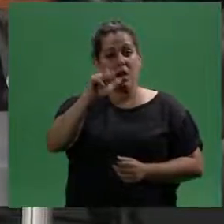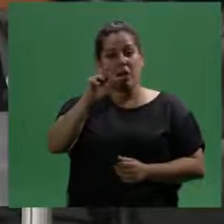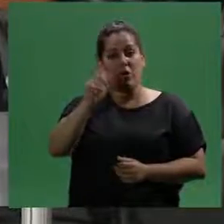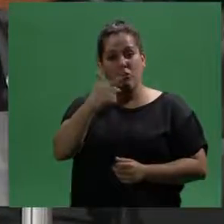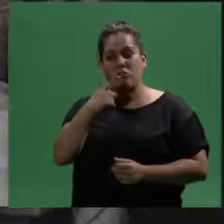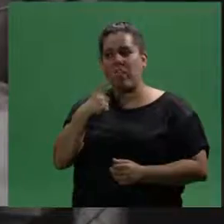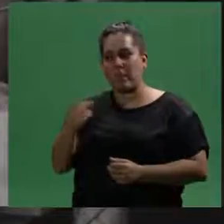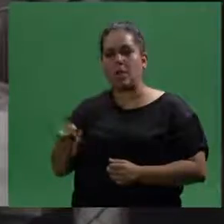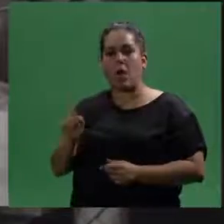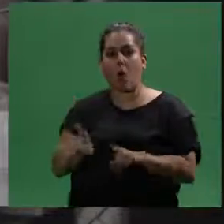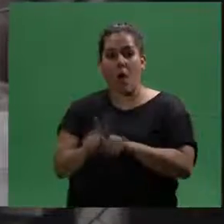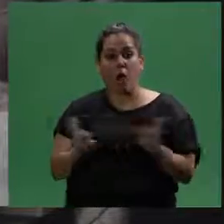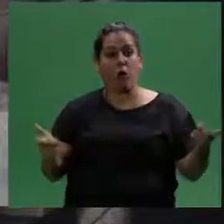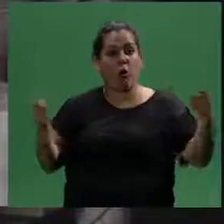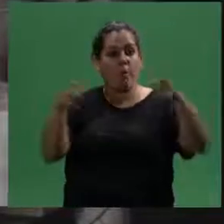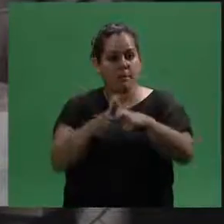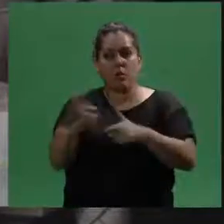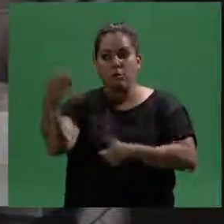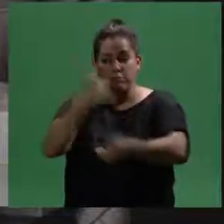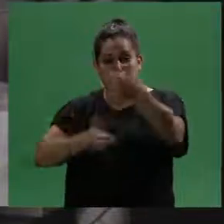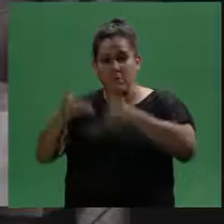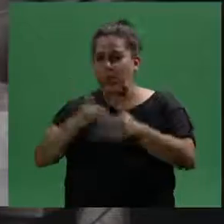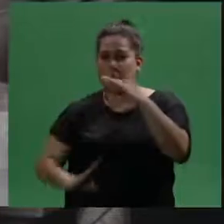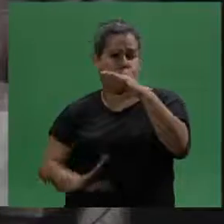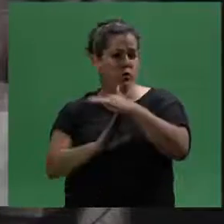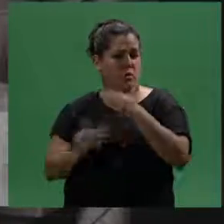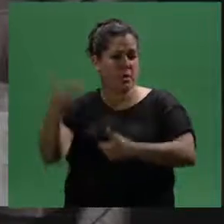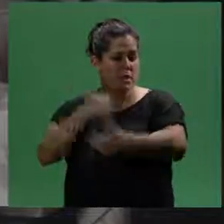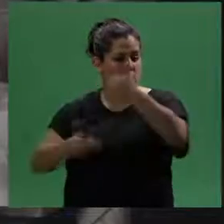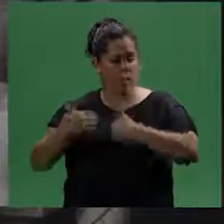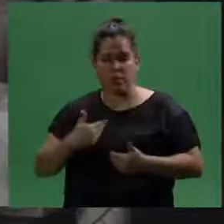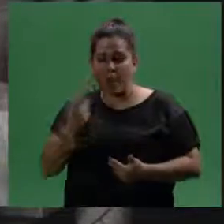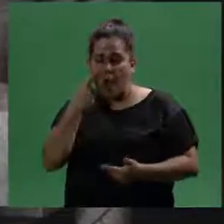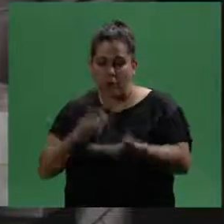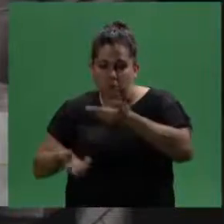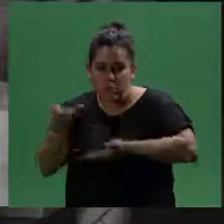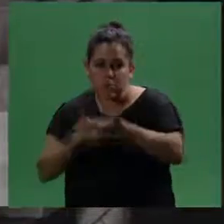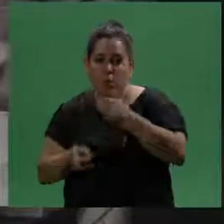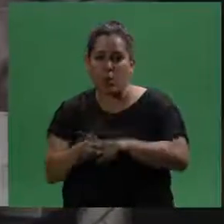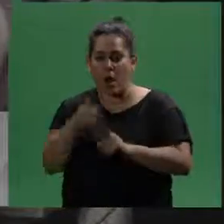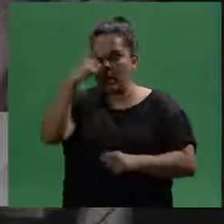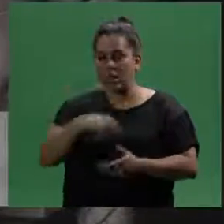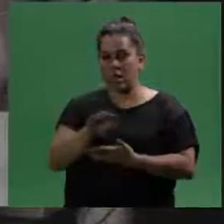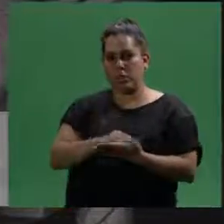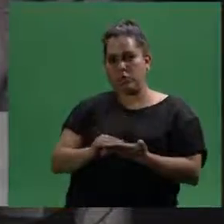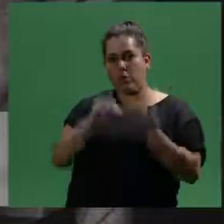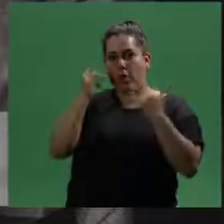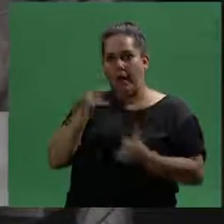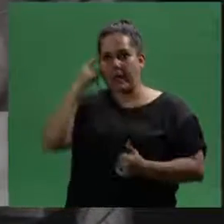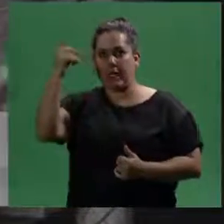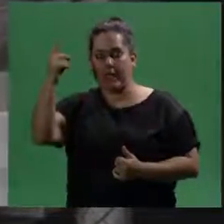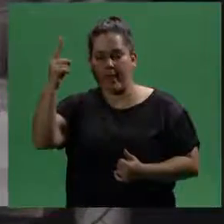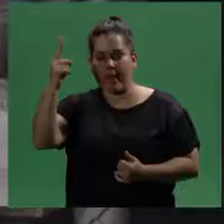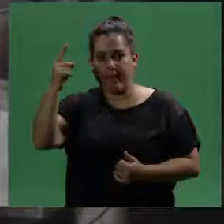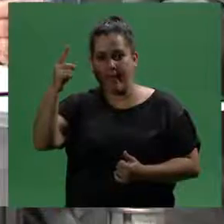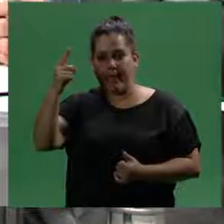Carlos, el poder escuchar en las comisiones a esos actores sociales es fundamental, porque genera una retroalimentación